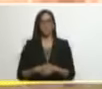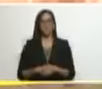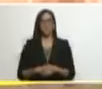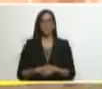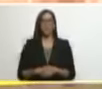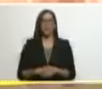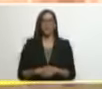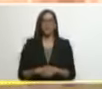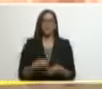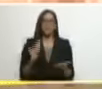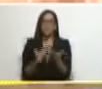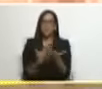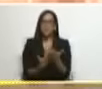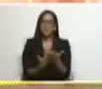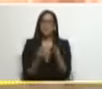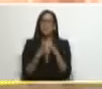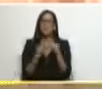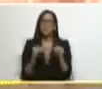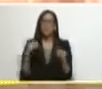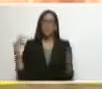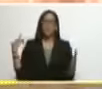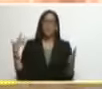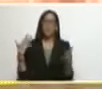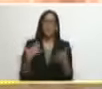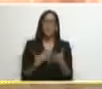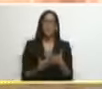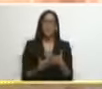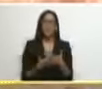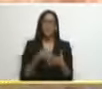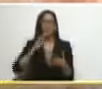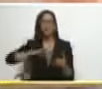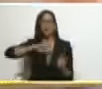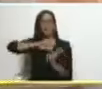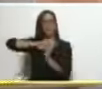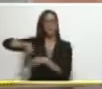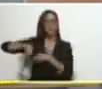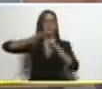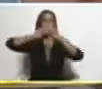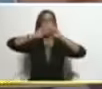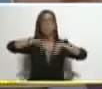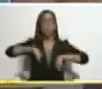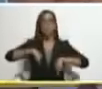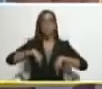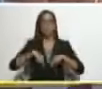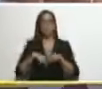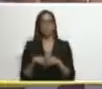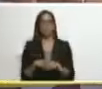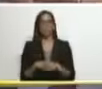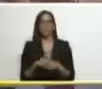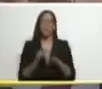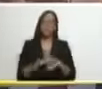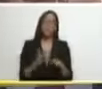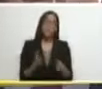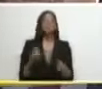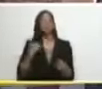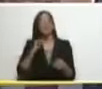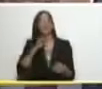establecido que todo lo que venía atrás quedaba atrás, era nulo, írrito. Porque si hubiera estado